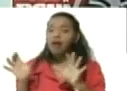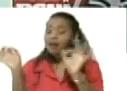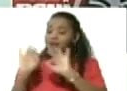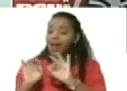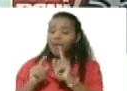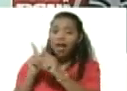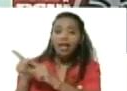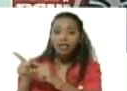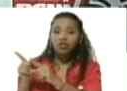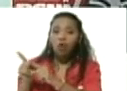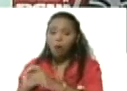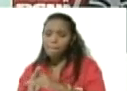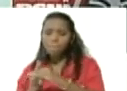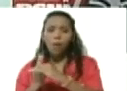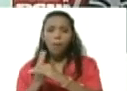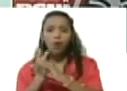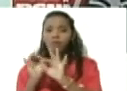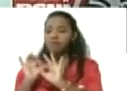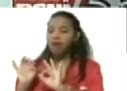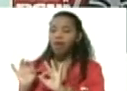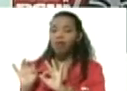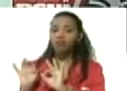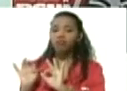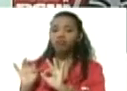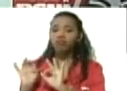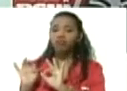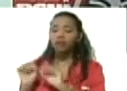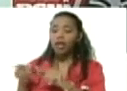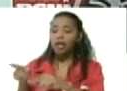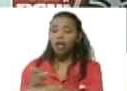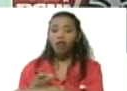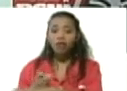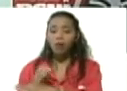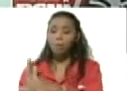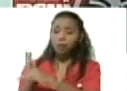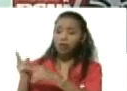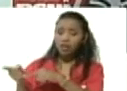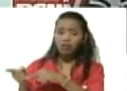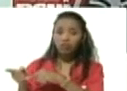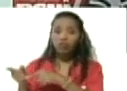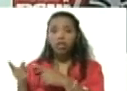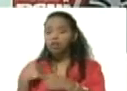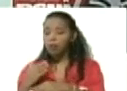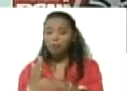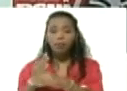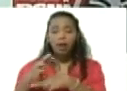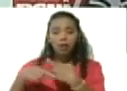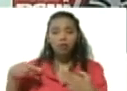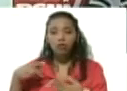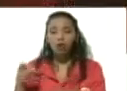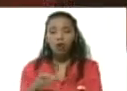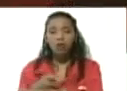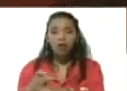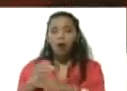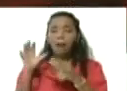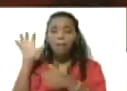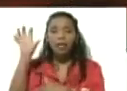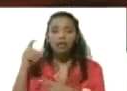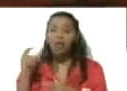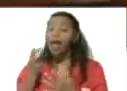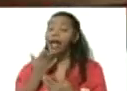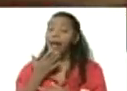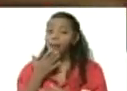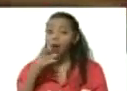va a impedir, va a paralizar al gobierno, va a paralizar la revolución, va a paralizar el país. Por ejemplo, en el